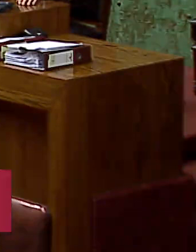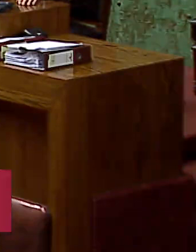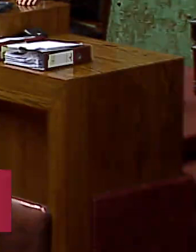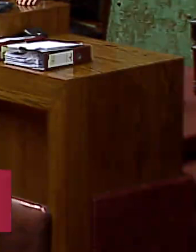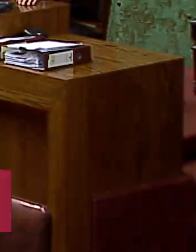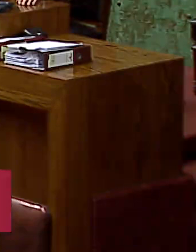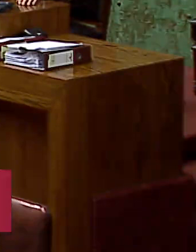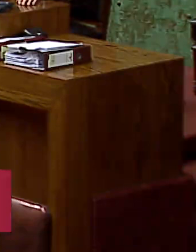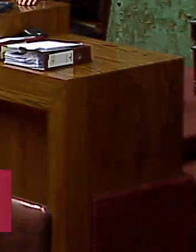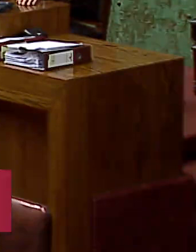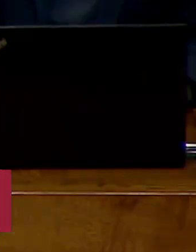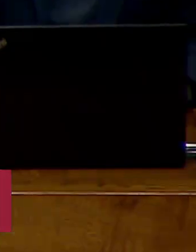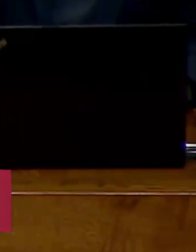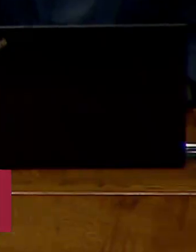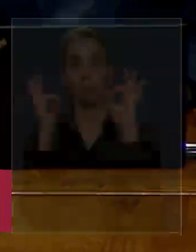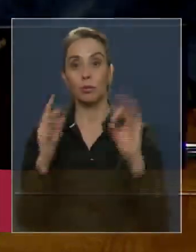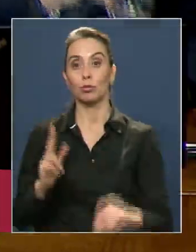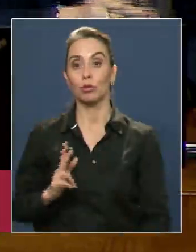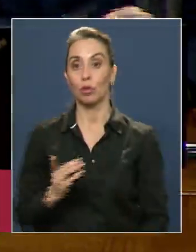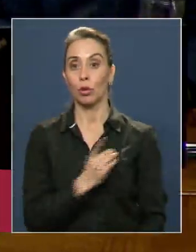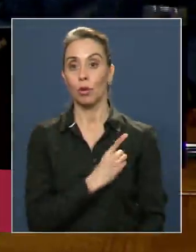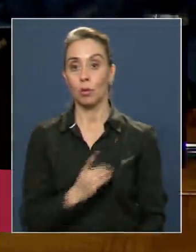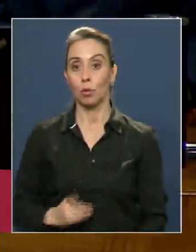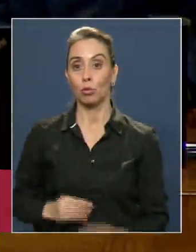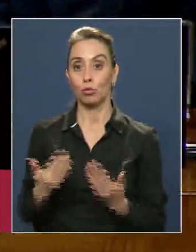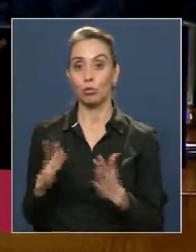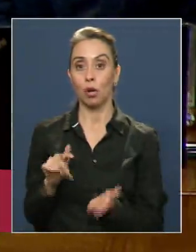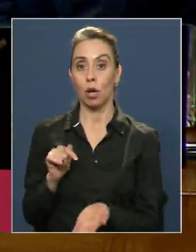Han votado todas las señoras y señores diputados.